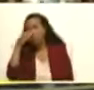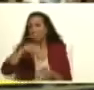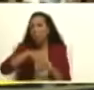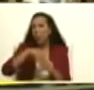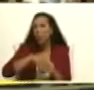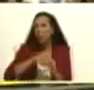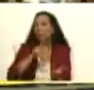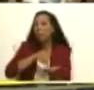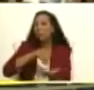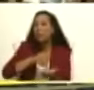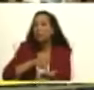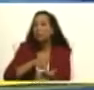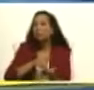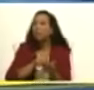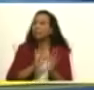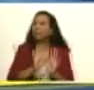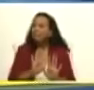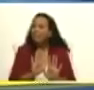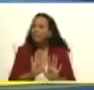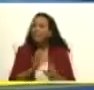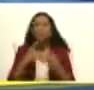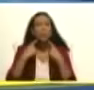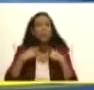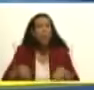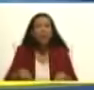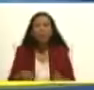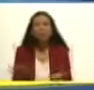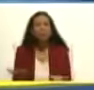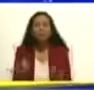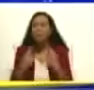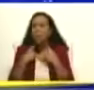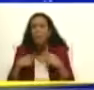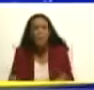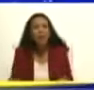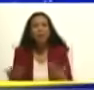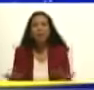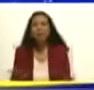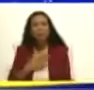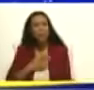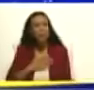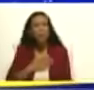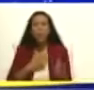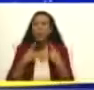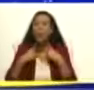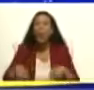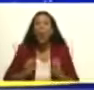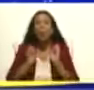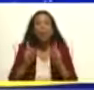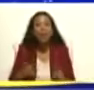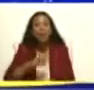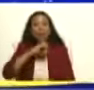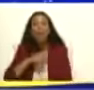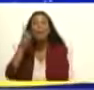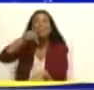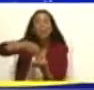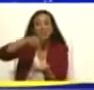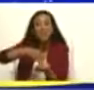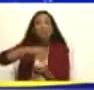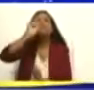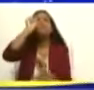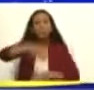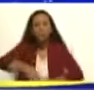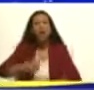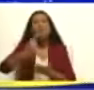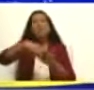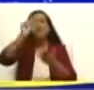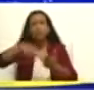a participar, no pierda este boche, no pele el boche, no pierda la oportunidad histórica de decir: yo